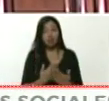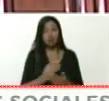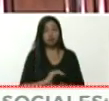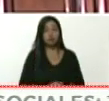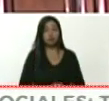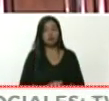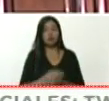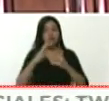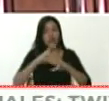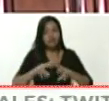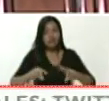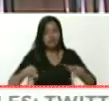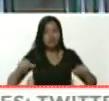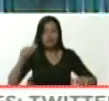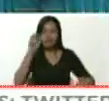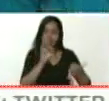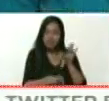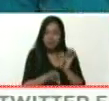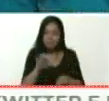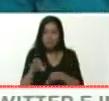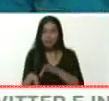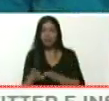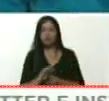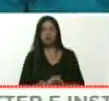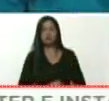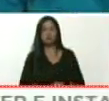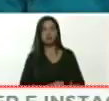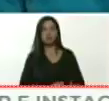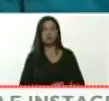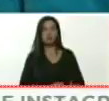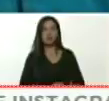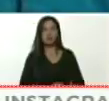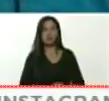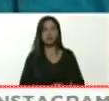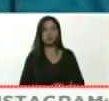y la tierra sembrando.